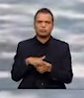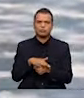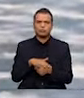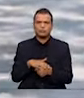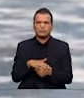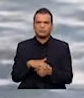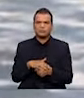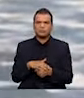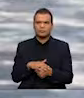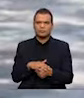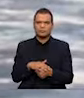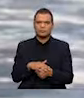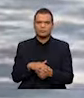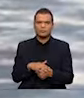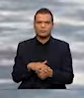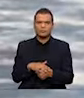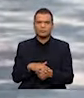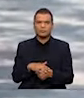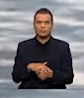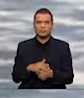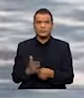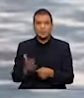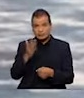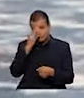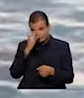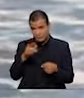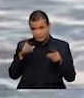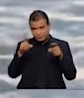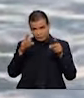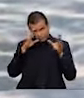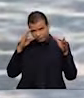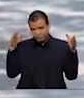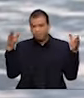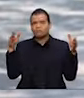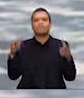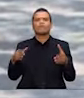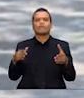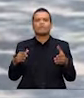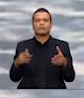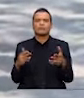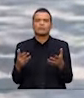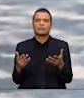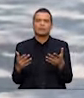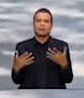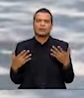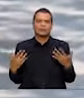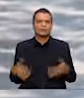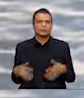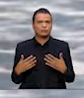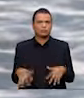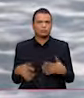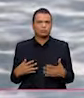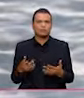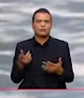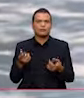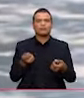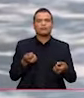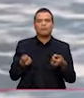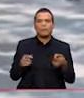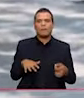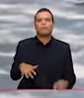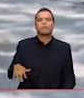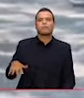están afectadas y que requieren de atención por parte de la autoridad, o mejor, del